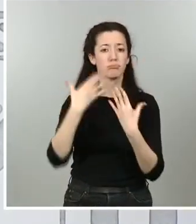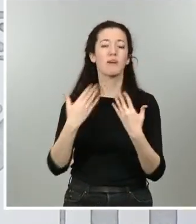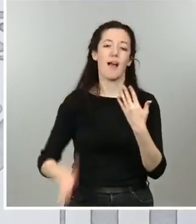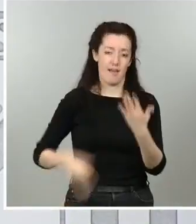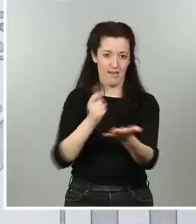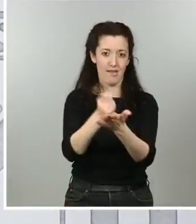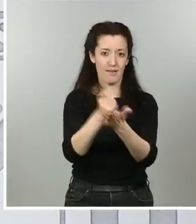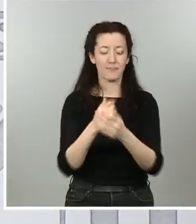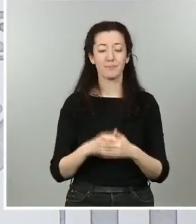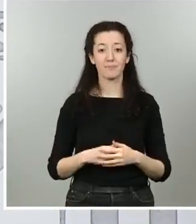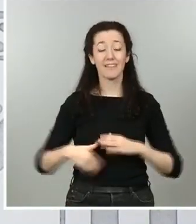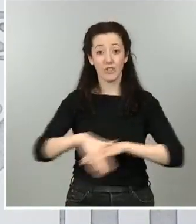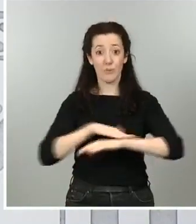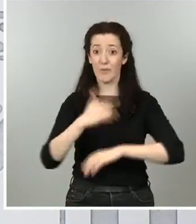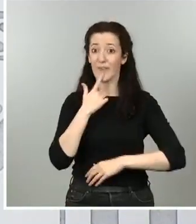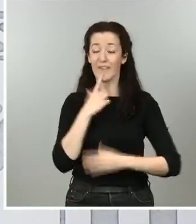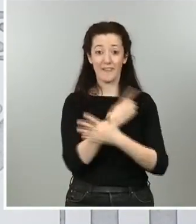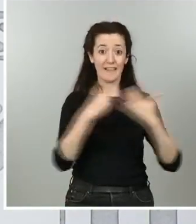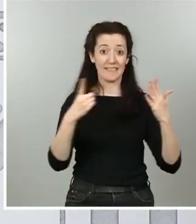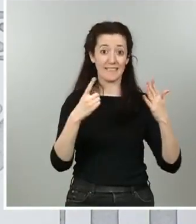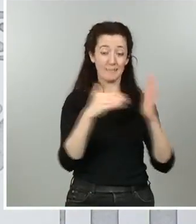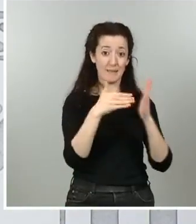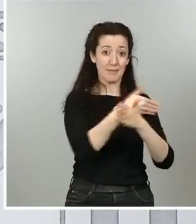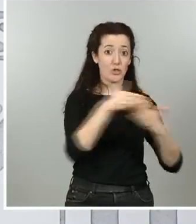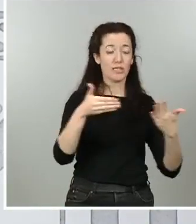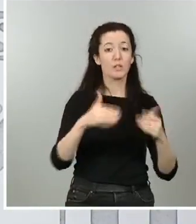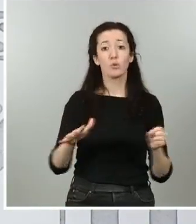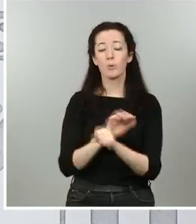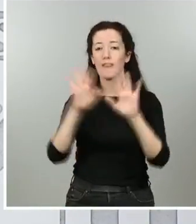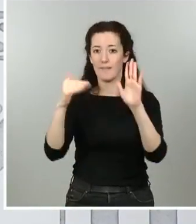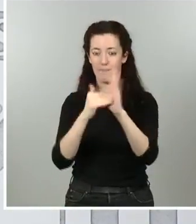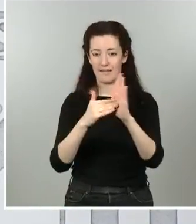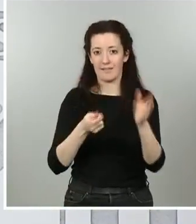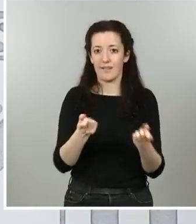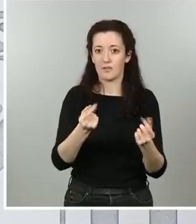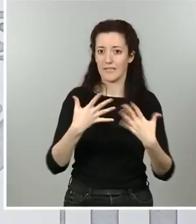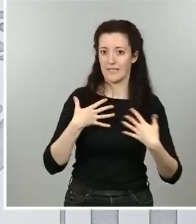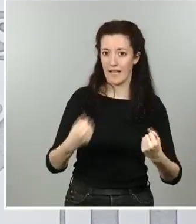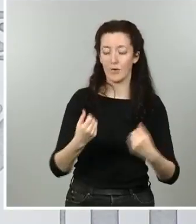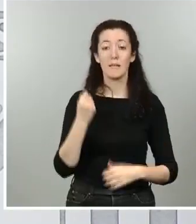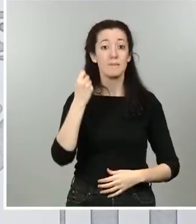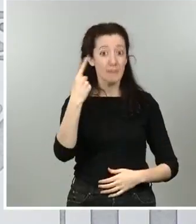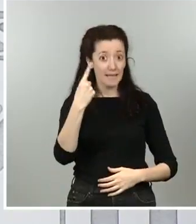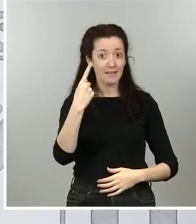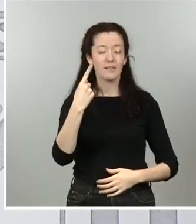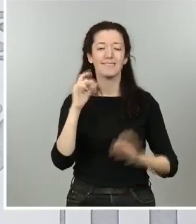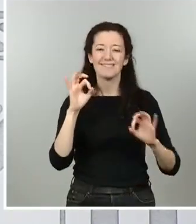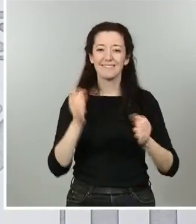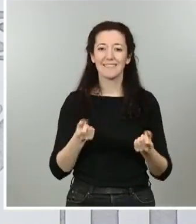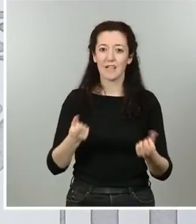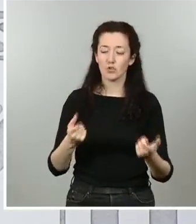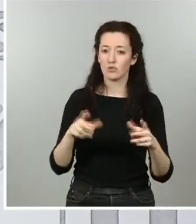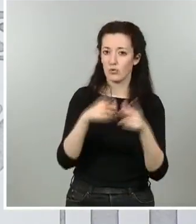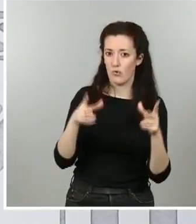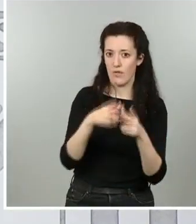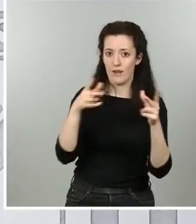cubrirán un impacto de 10.000 en gastos sanitarios, 1.000 en gasto social y la disminución de ingresos derivados de la crisis